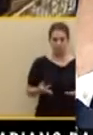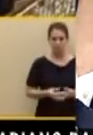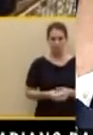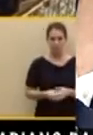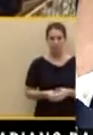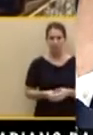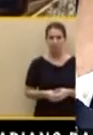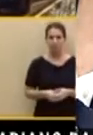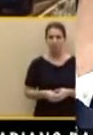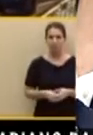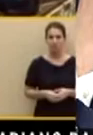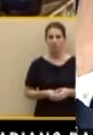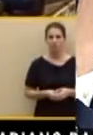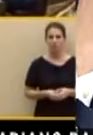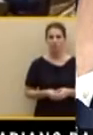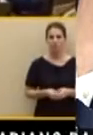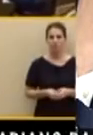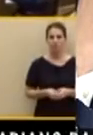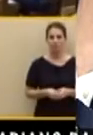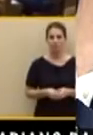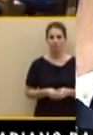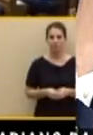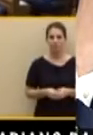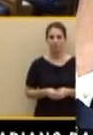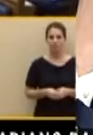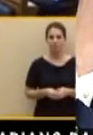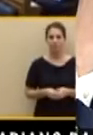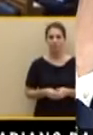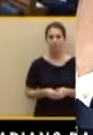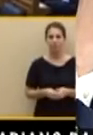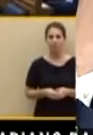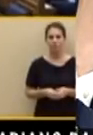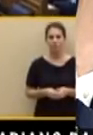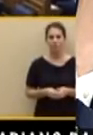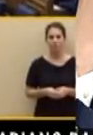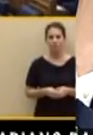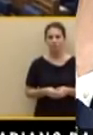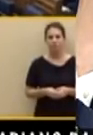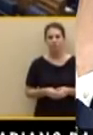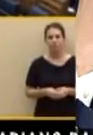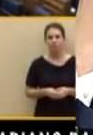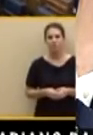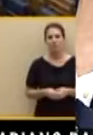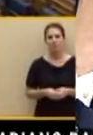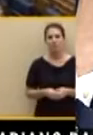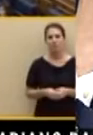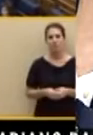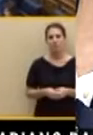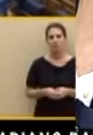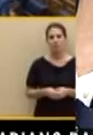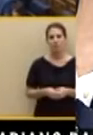debemos recuperar un nivel de pib de riqueza y había no antes de la recesión y sin embargo faltan